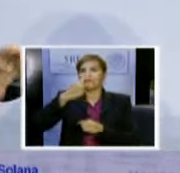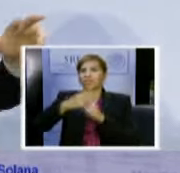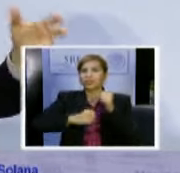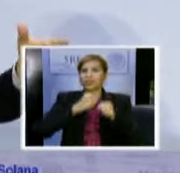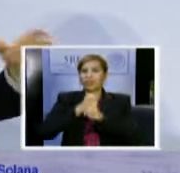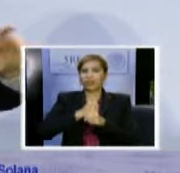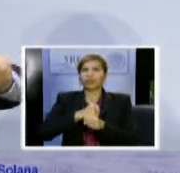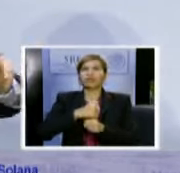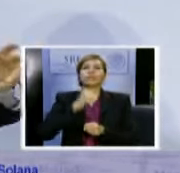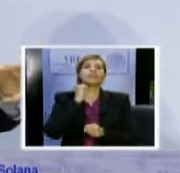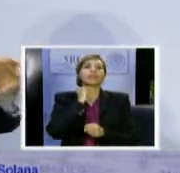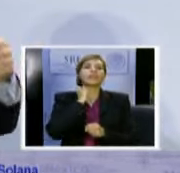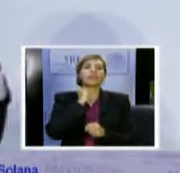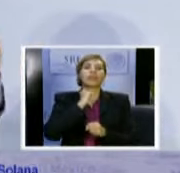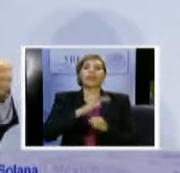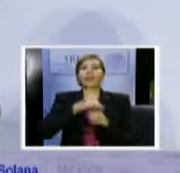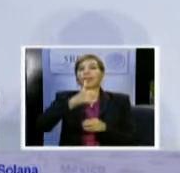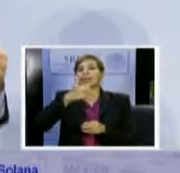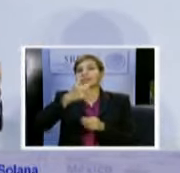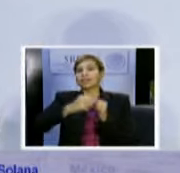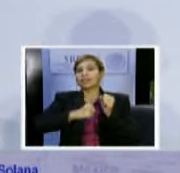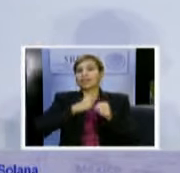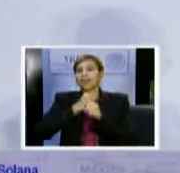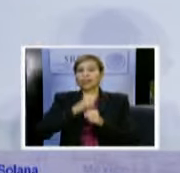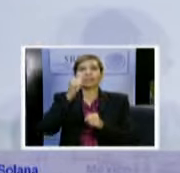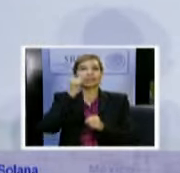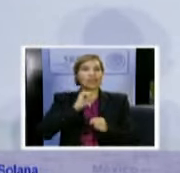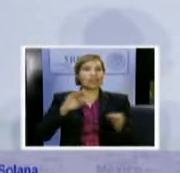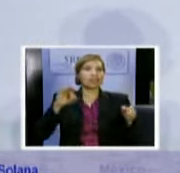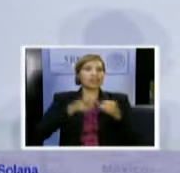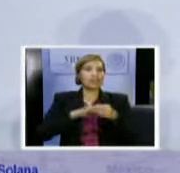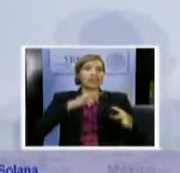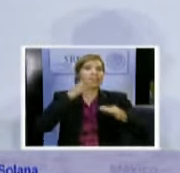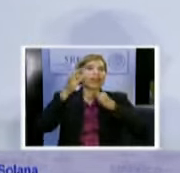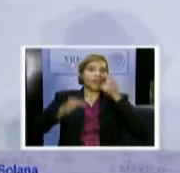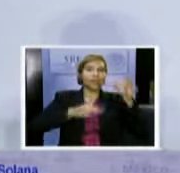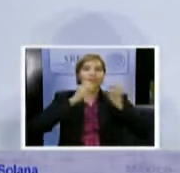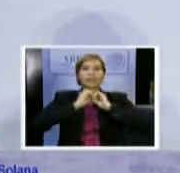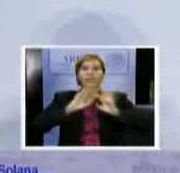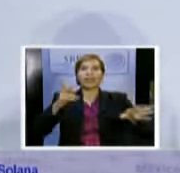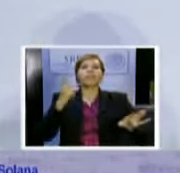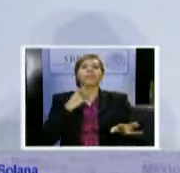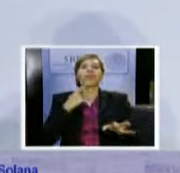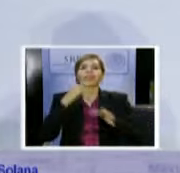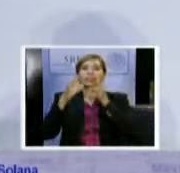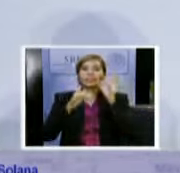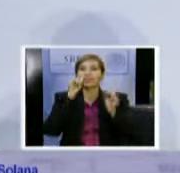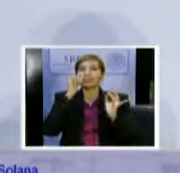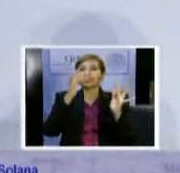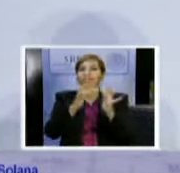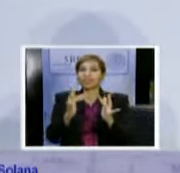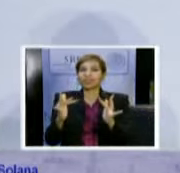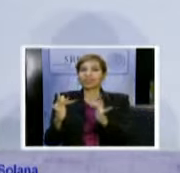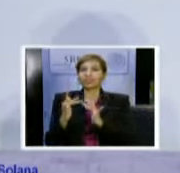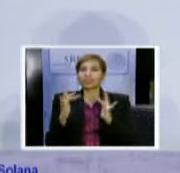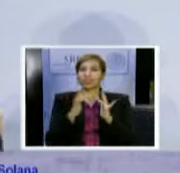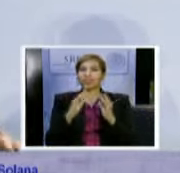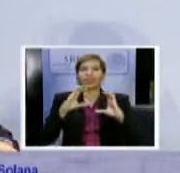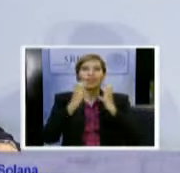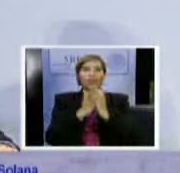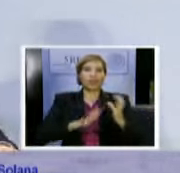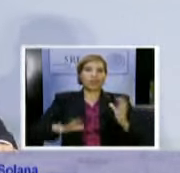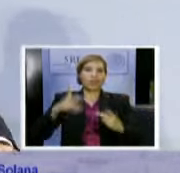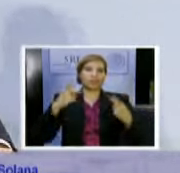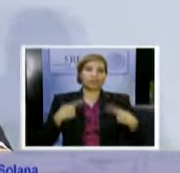cada 6, pero terciados. De manera que siempre se está en campaña y siempre se tiene contacto con las